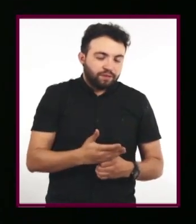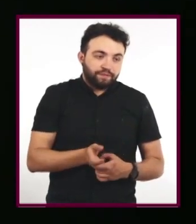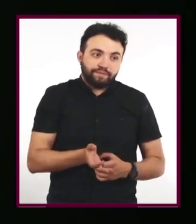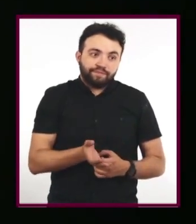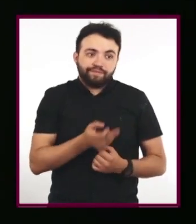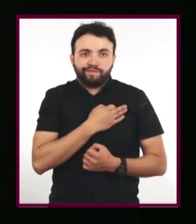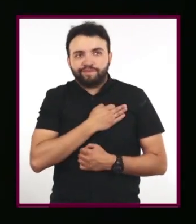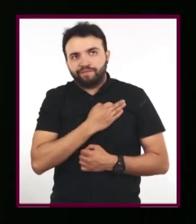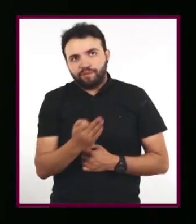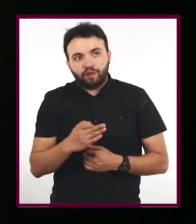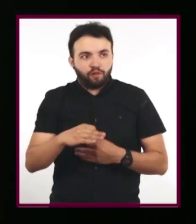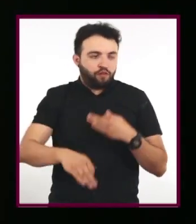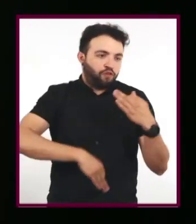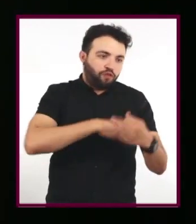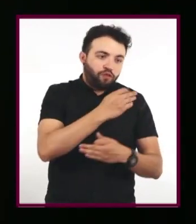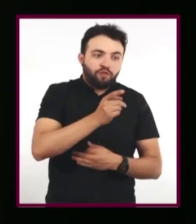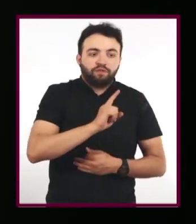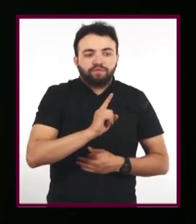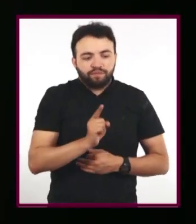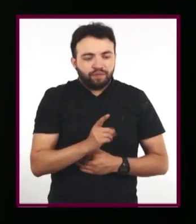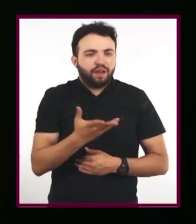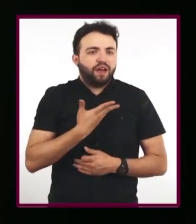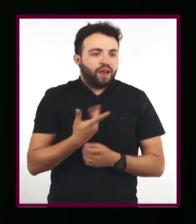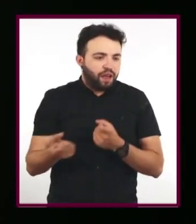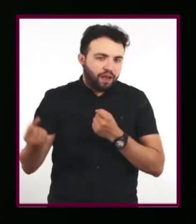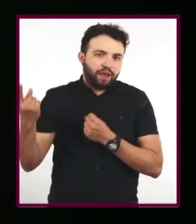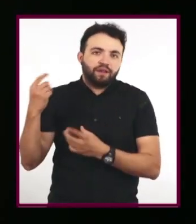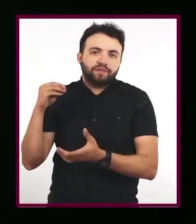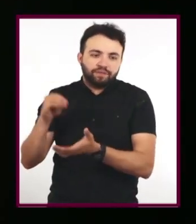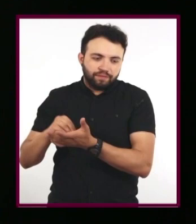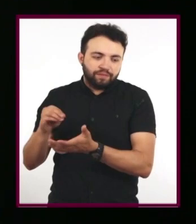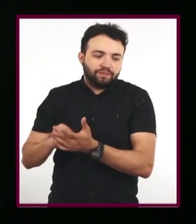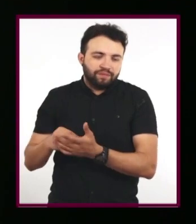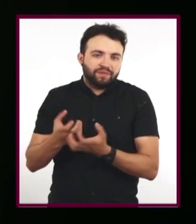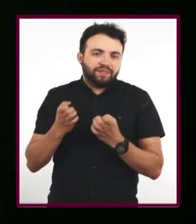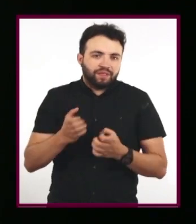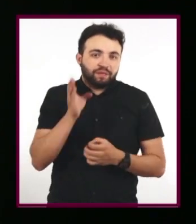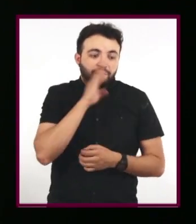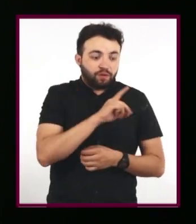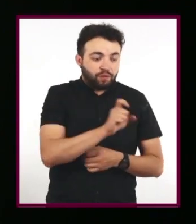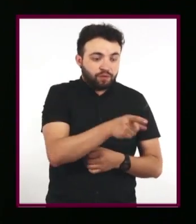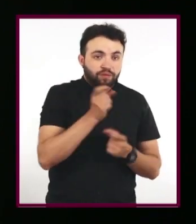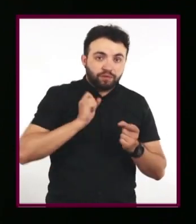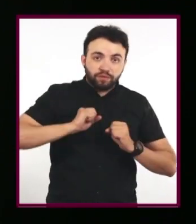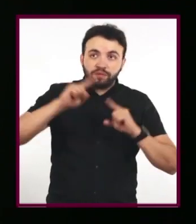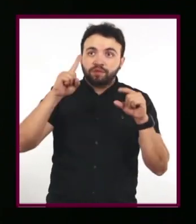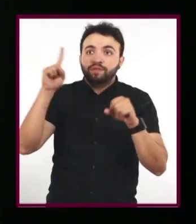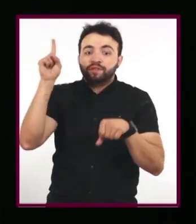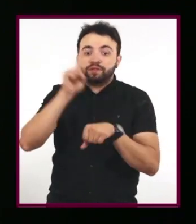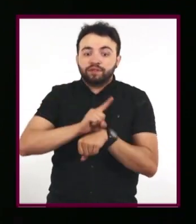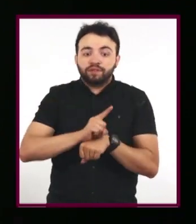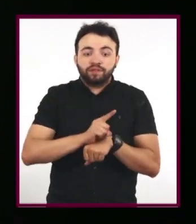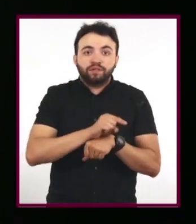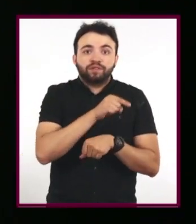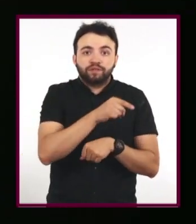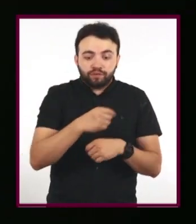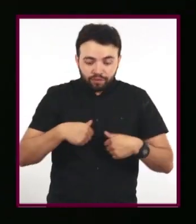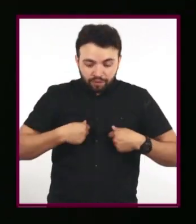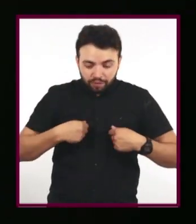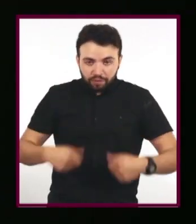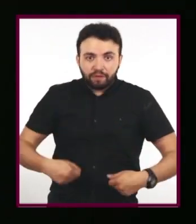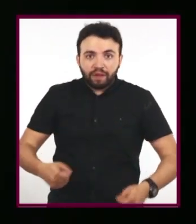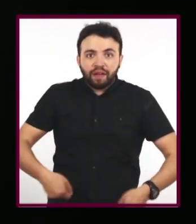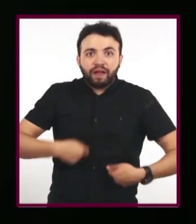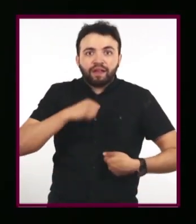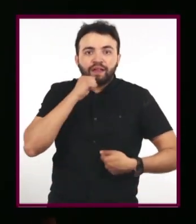Bueno, no todo. Ha habido momentos en que parece que todo va a estar mal. Vas a despertar un día, no te va a quedar nada de tu ropa. Tu